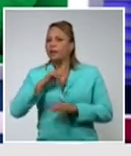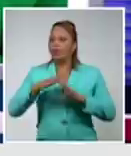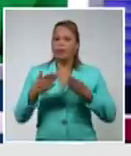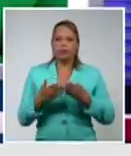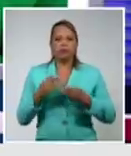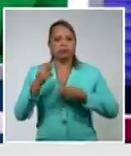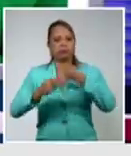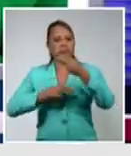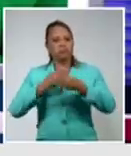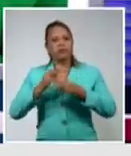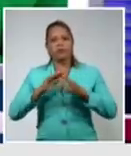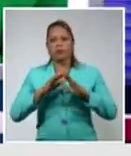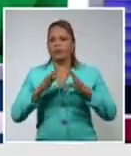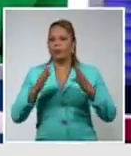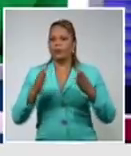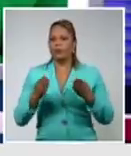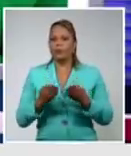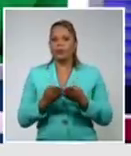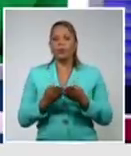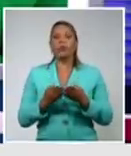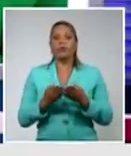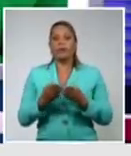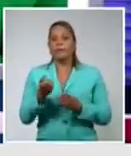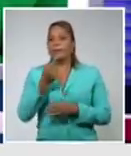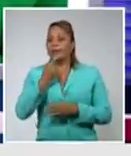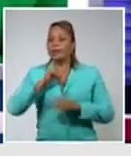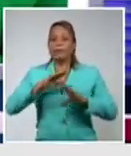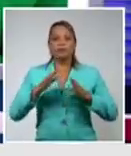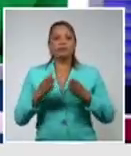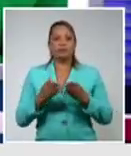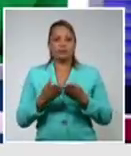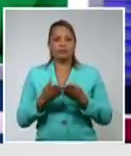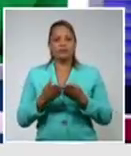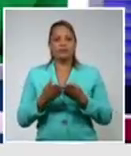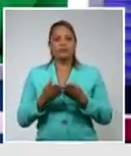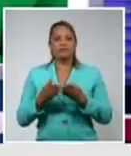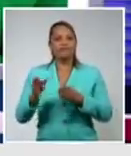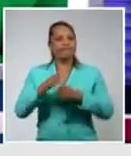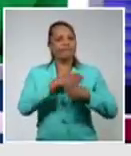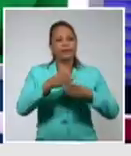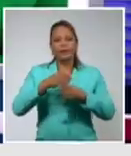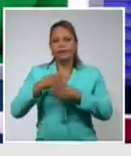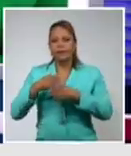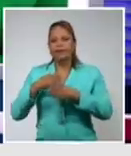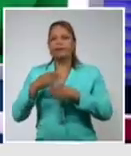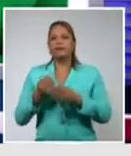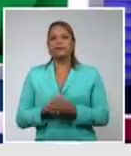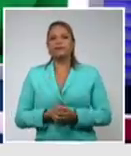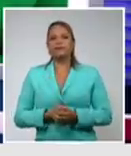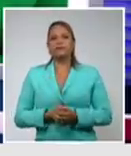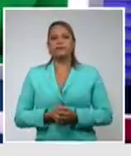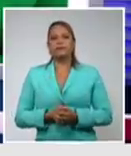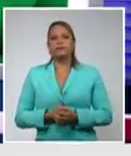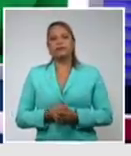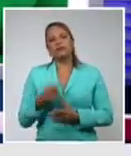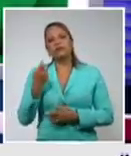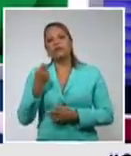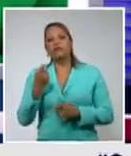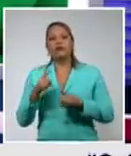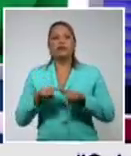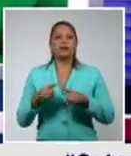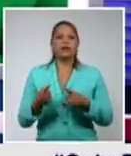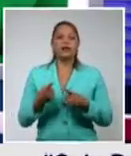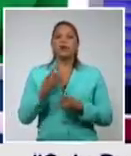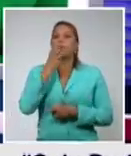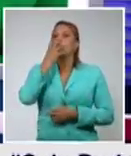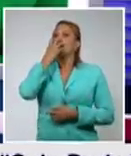con los medicamentos y demás actividades que se realizan. Fue necesario en un momento